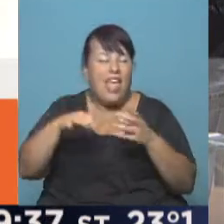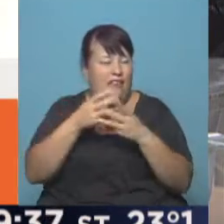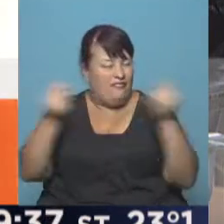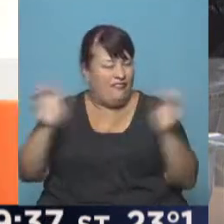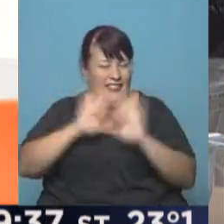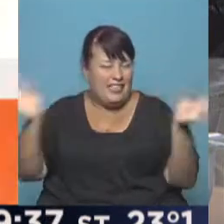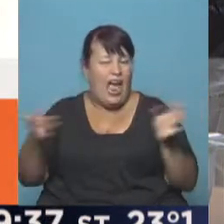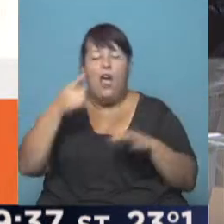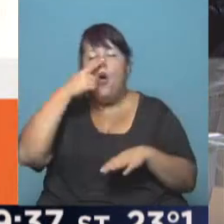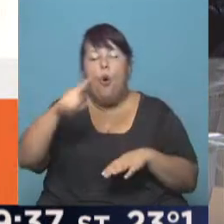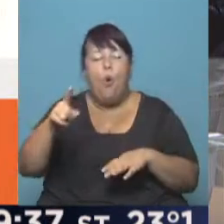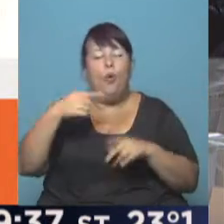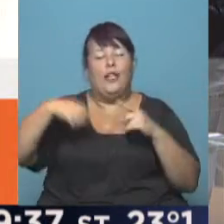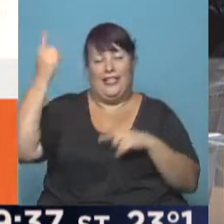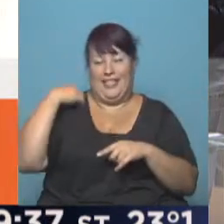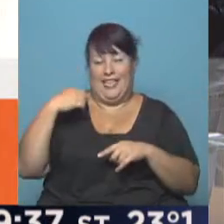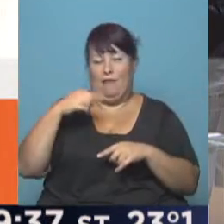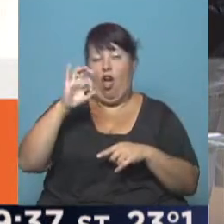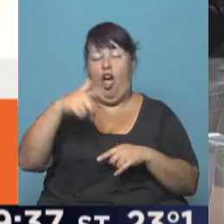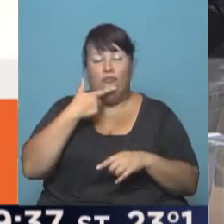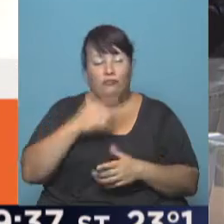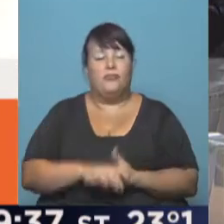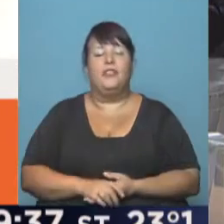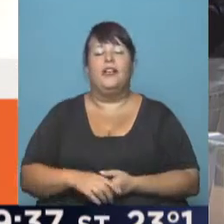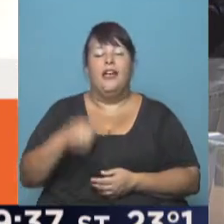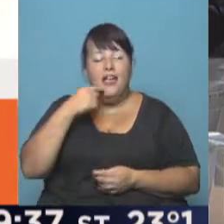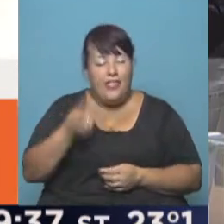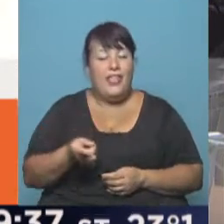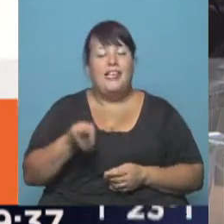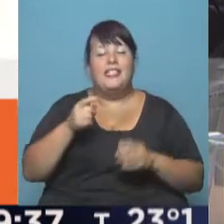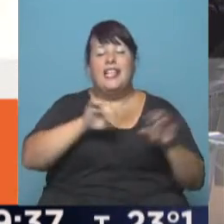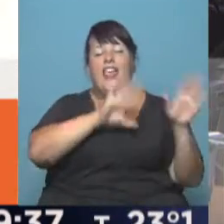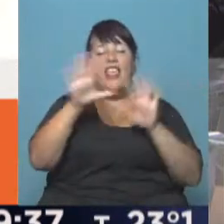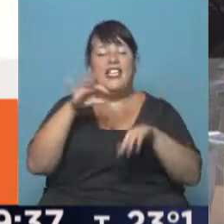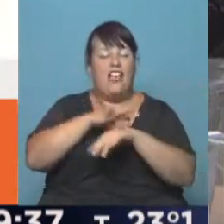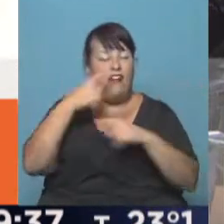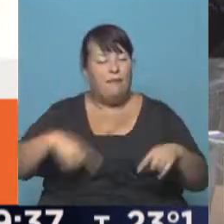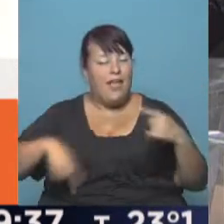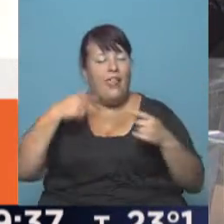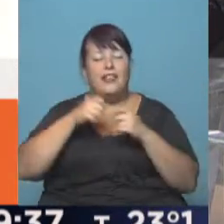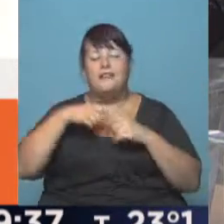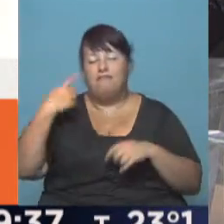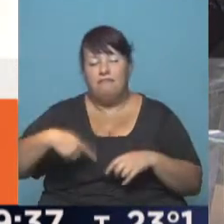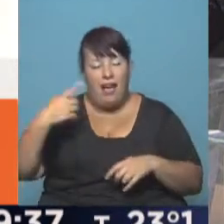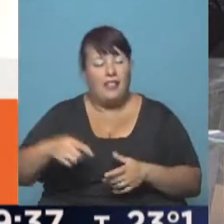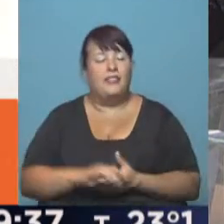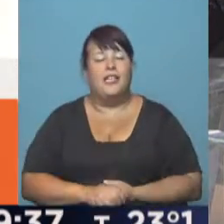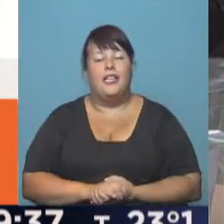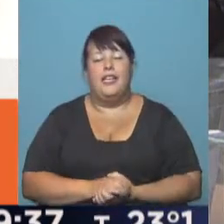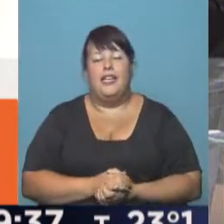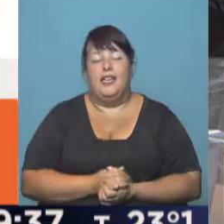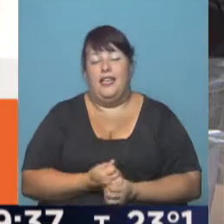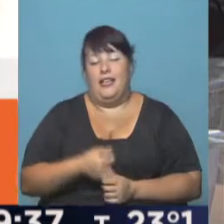desaparecido y en el último reporte de la OMS habla dentro de las 10 enfermedades más frecuentes